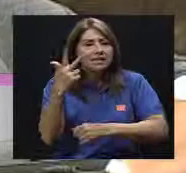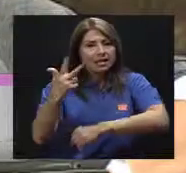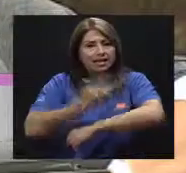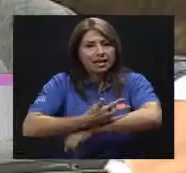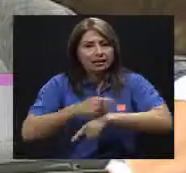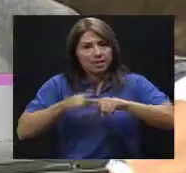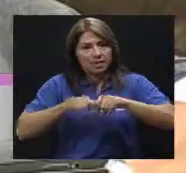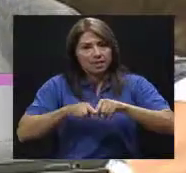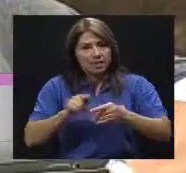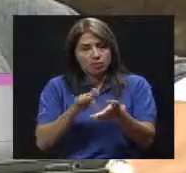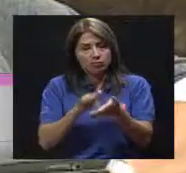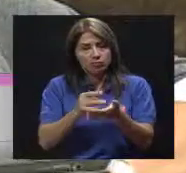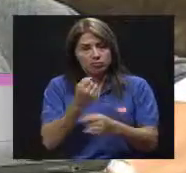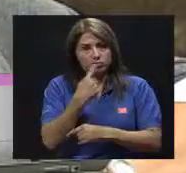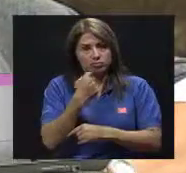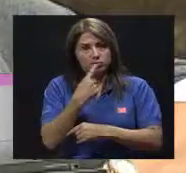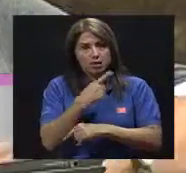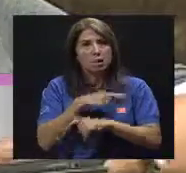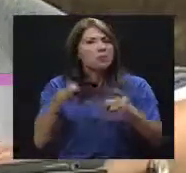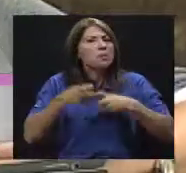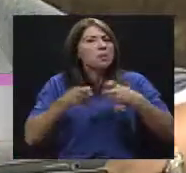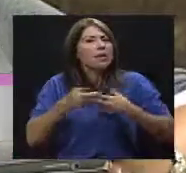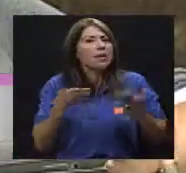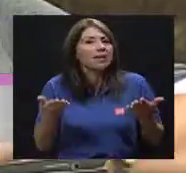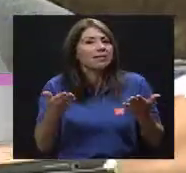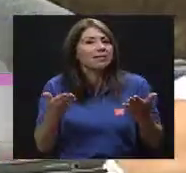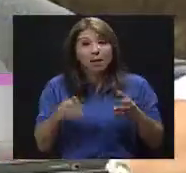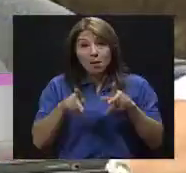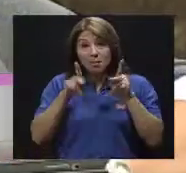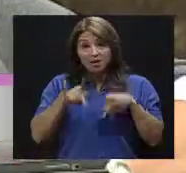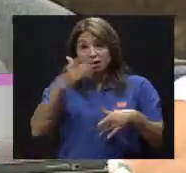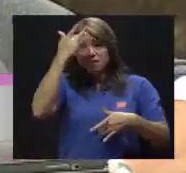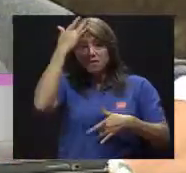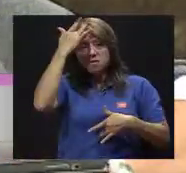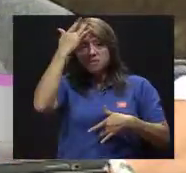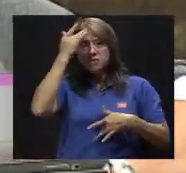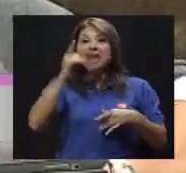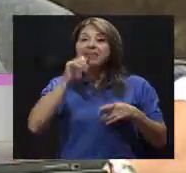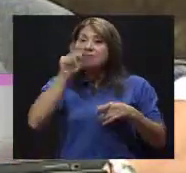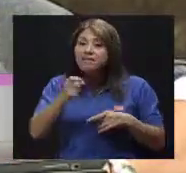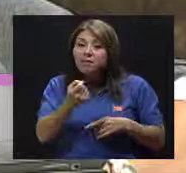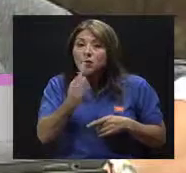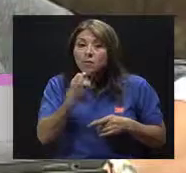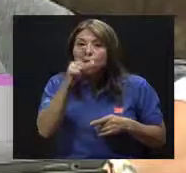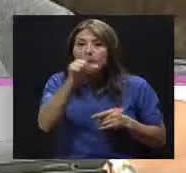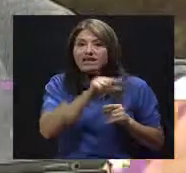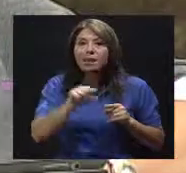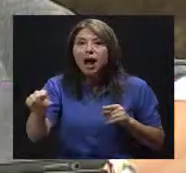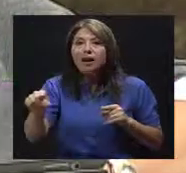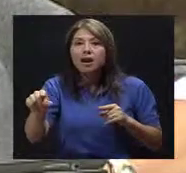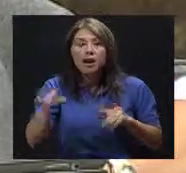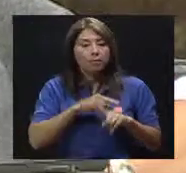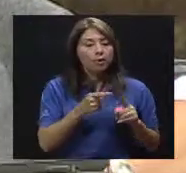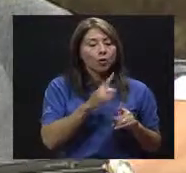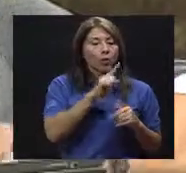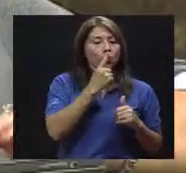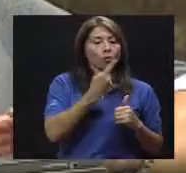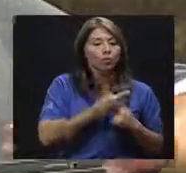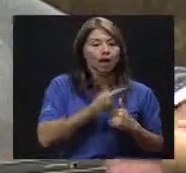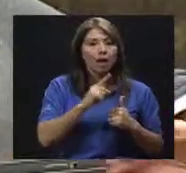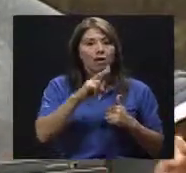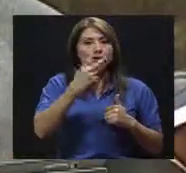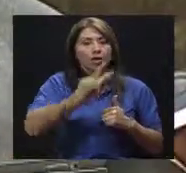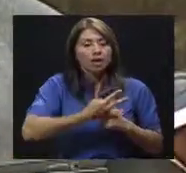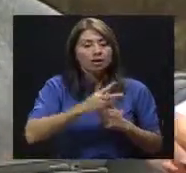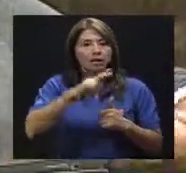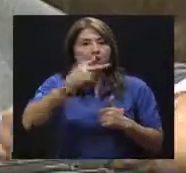es el problema? Que los pacientes tienen tratamiento por una semana, pero como al tercer día ya se sienten bien, los dejan. Entonces, queda